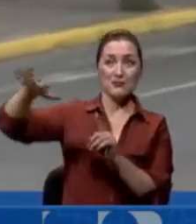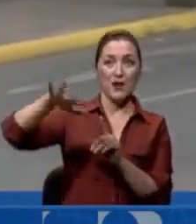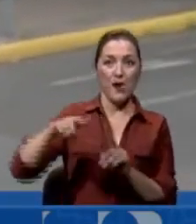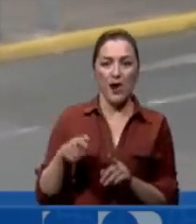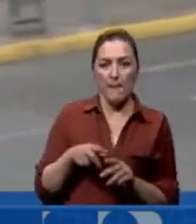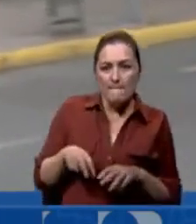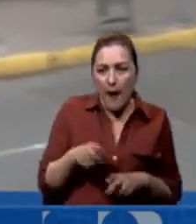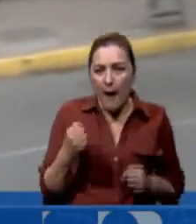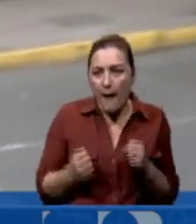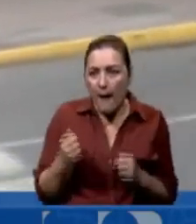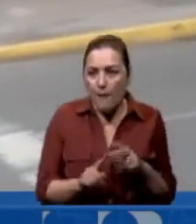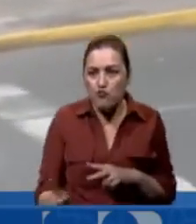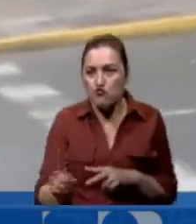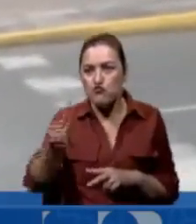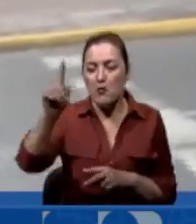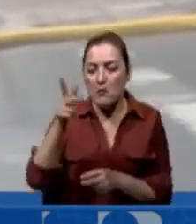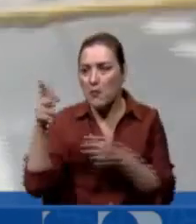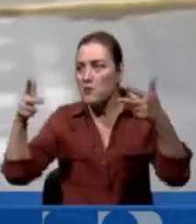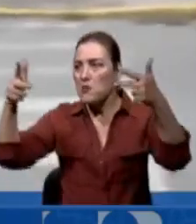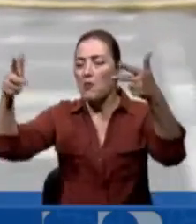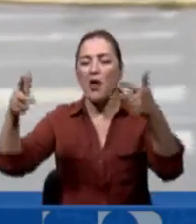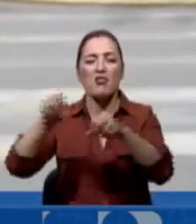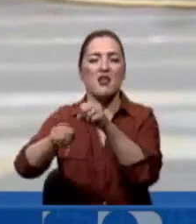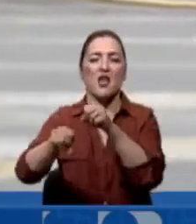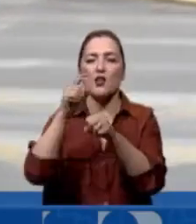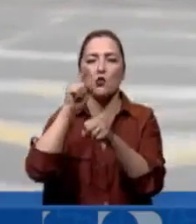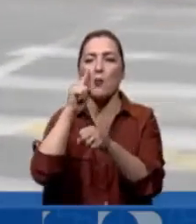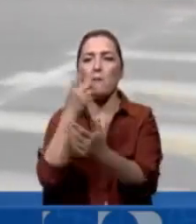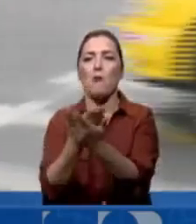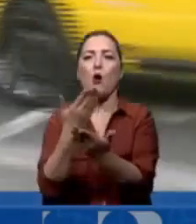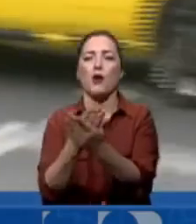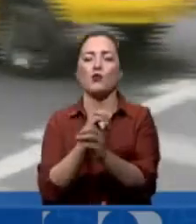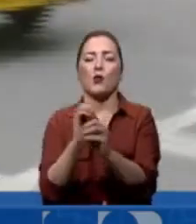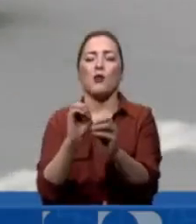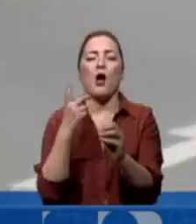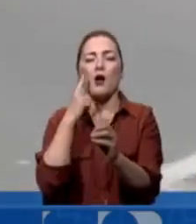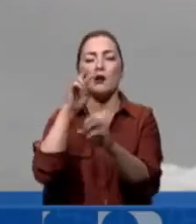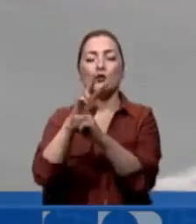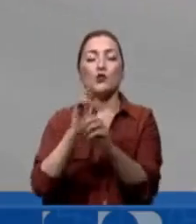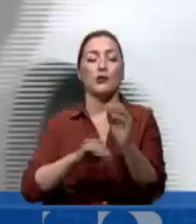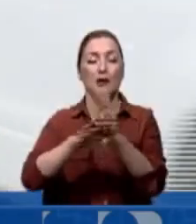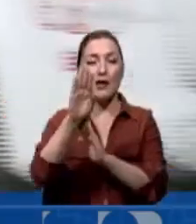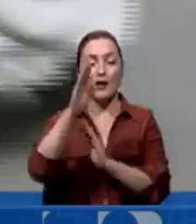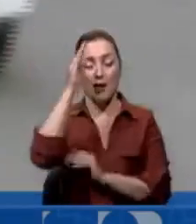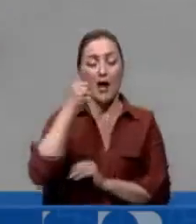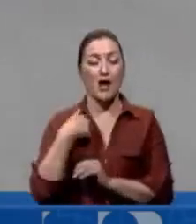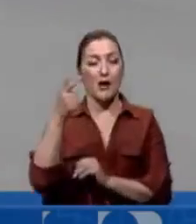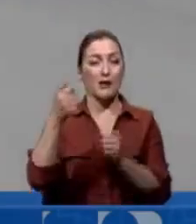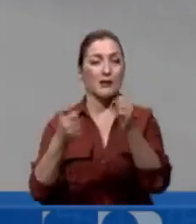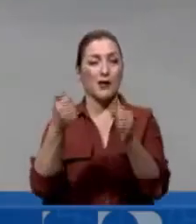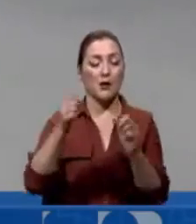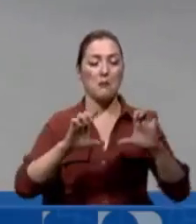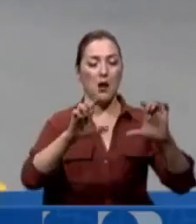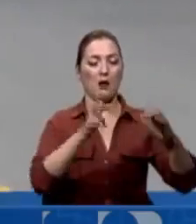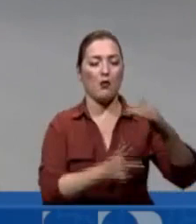ladrones, o incluso en la avenida principal, hay que dar una revisión seria de esto y también articular con MT por qué están aquí los carros sin